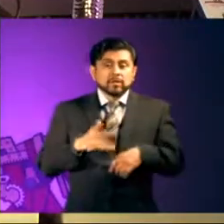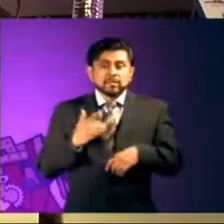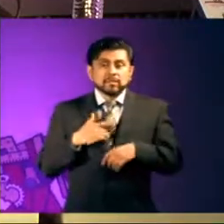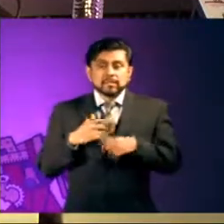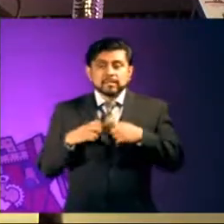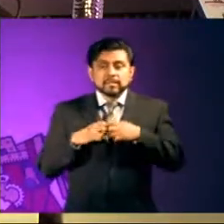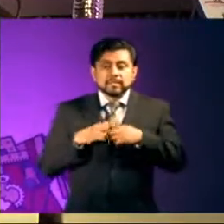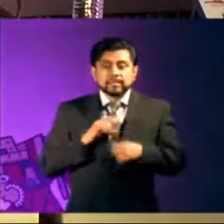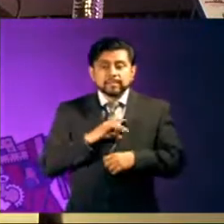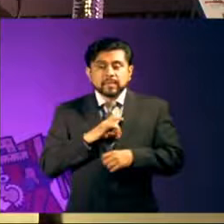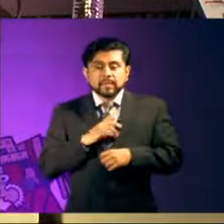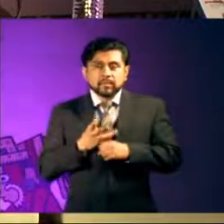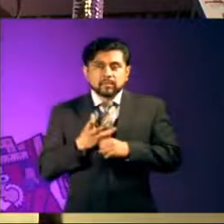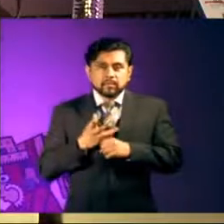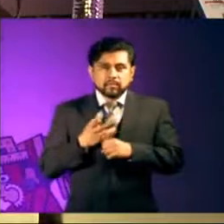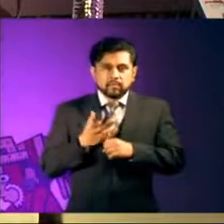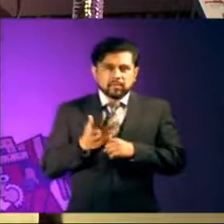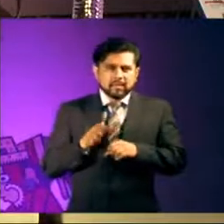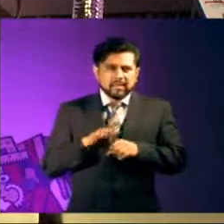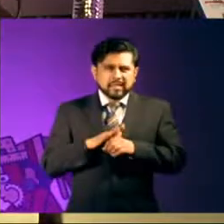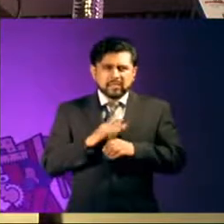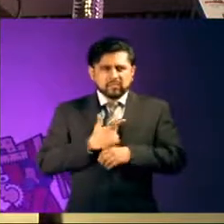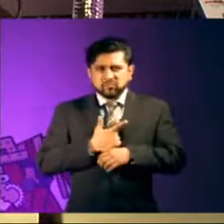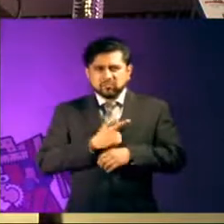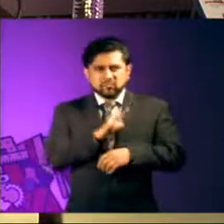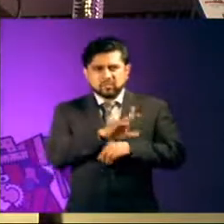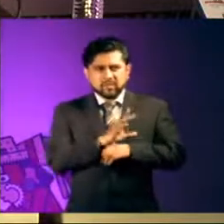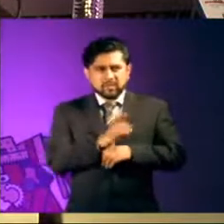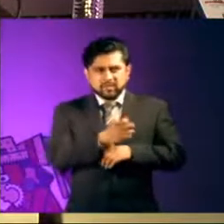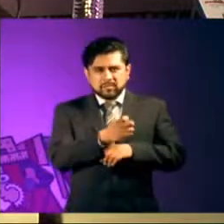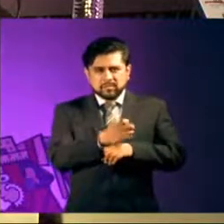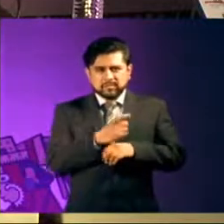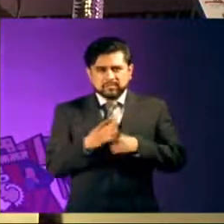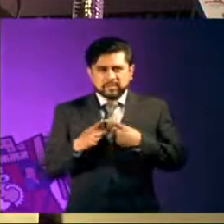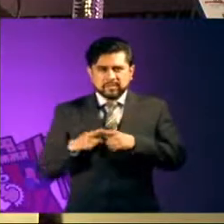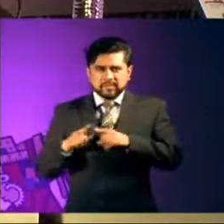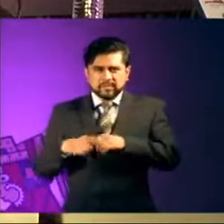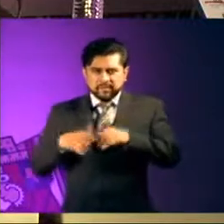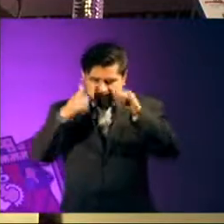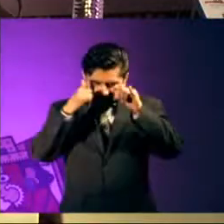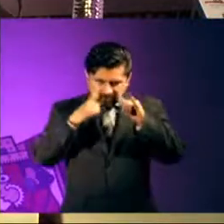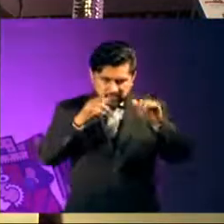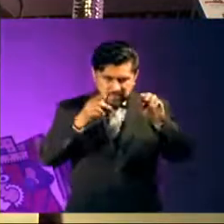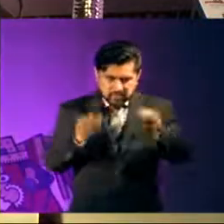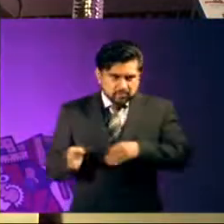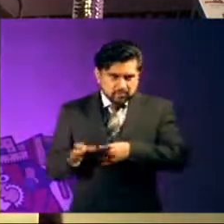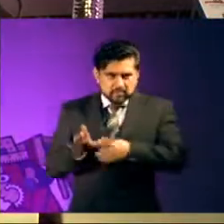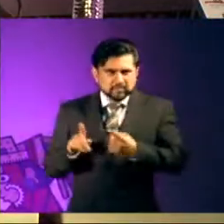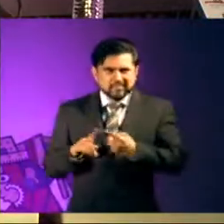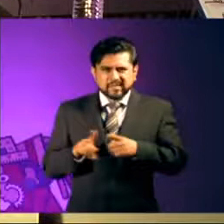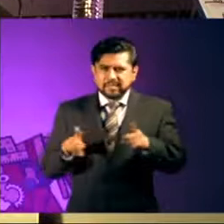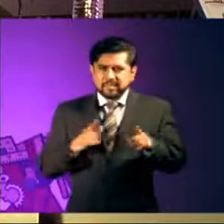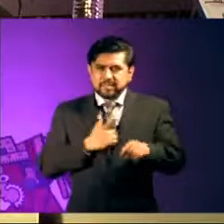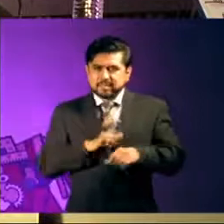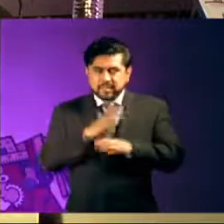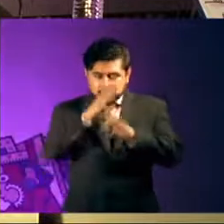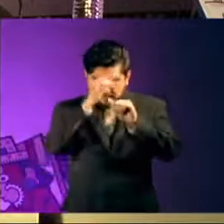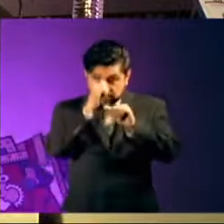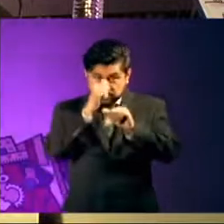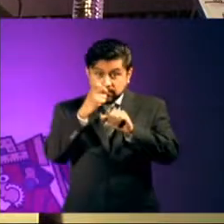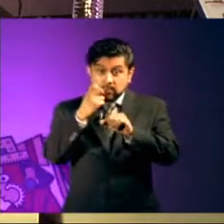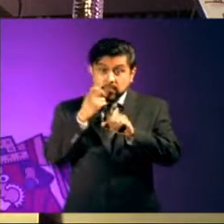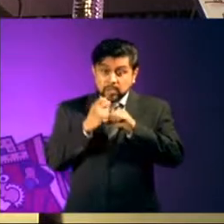porque en general estábamos en contra de las corridas de toros y entonces digamos se desgajó esa masculinidad